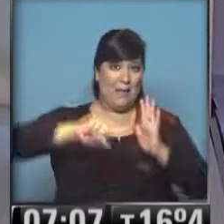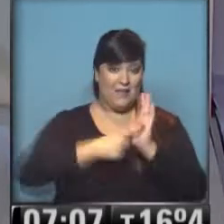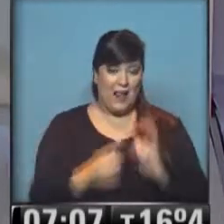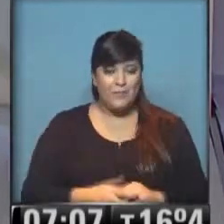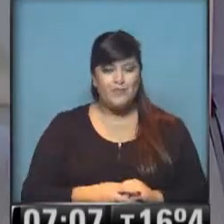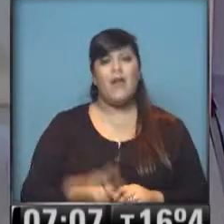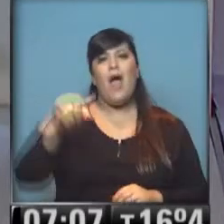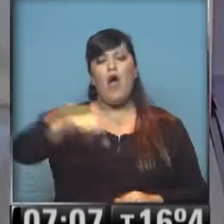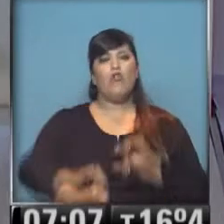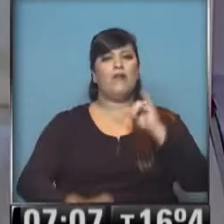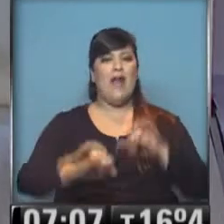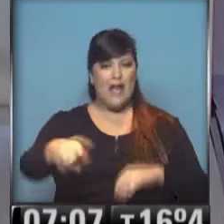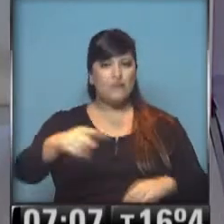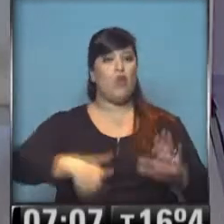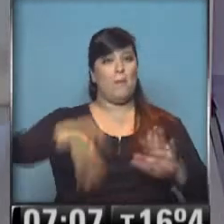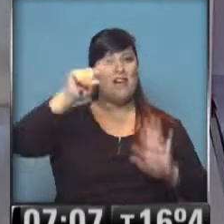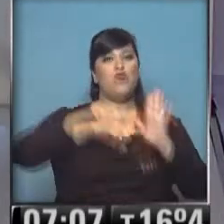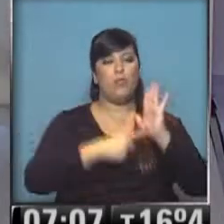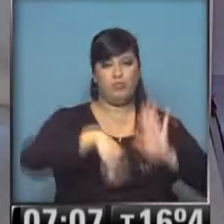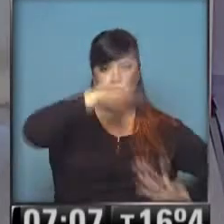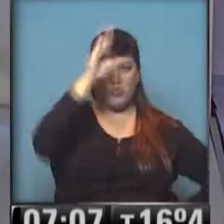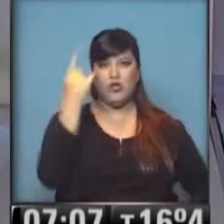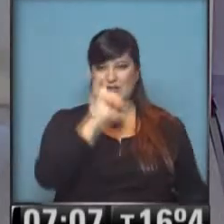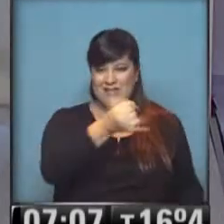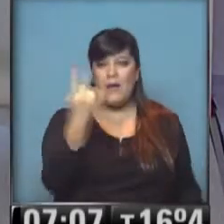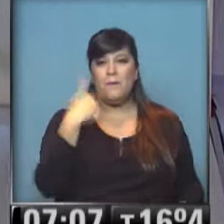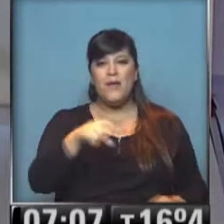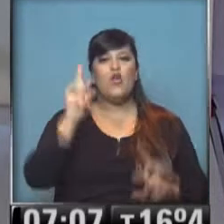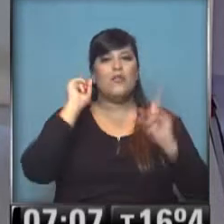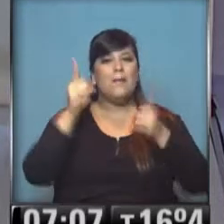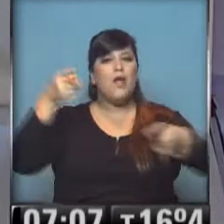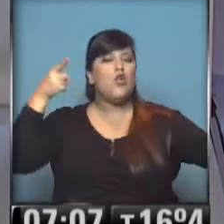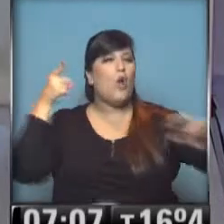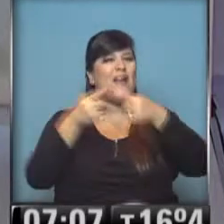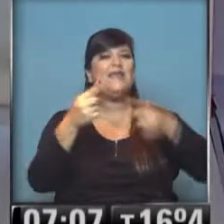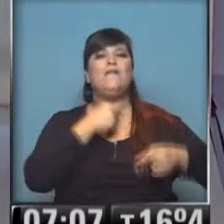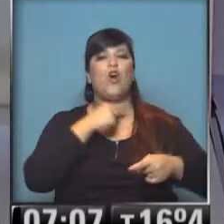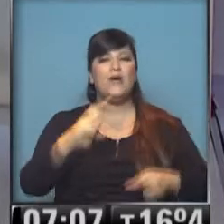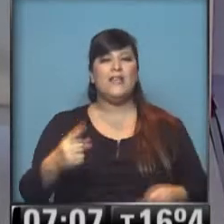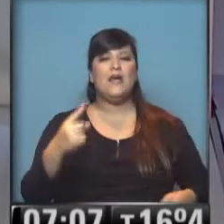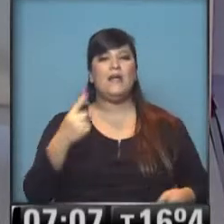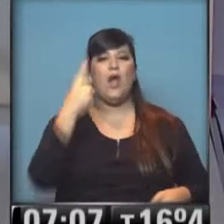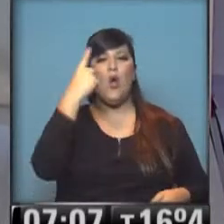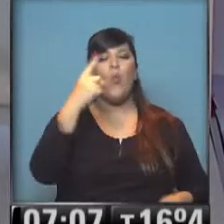A ver, hablemos ahora, esos eran los más votados. Sí. Los que estaban con el objetivo de superar el